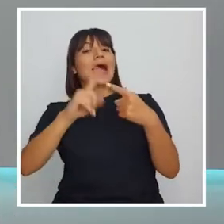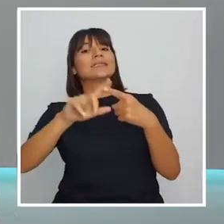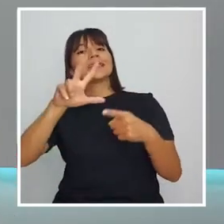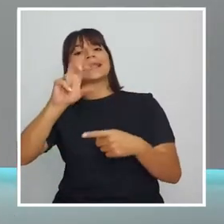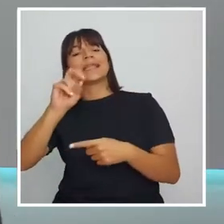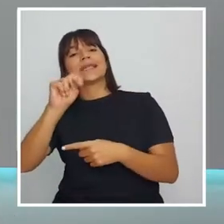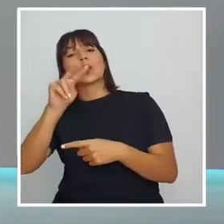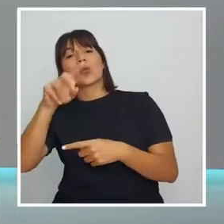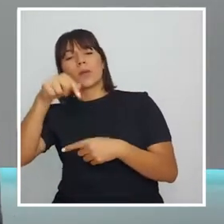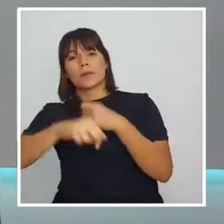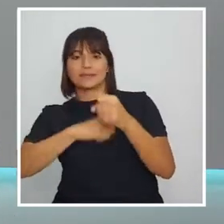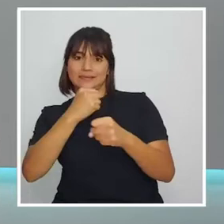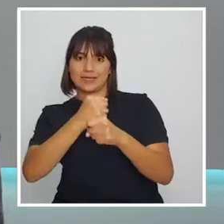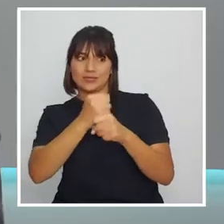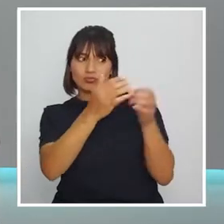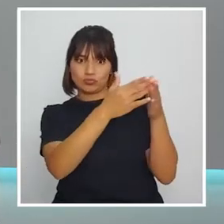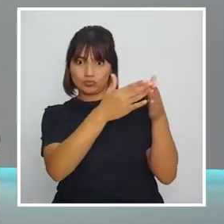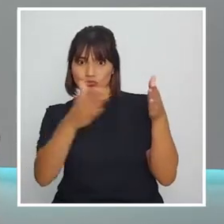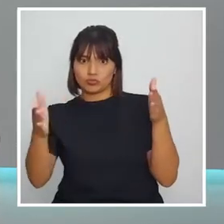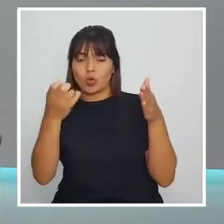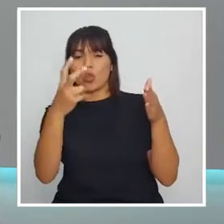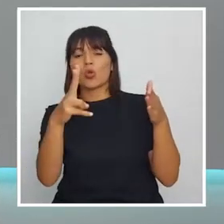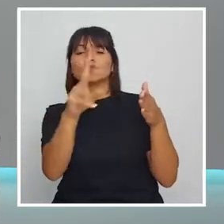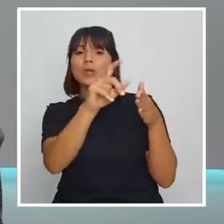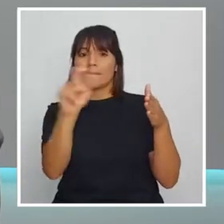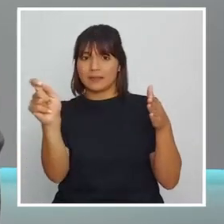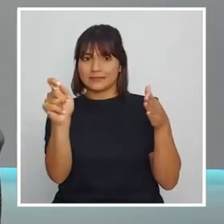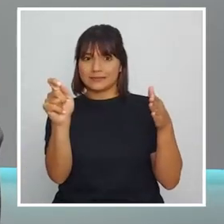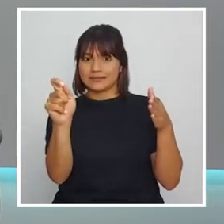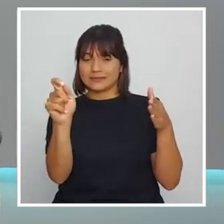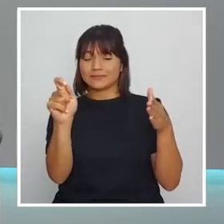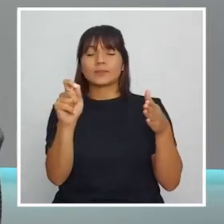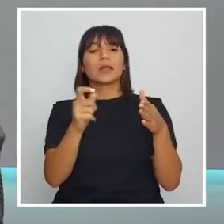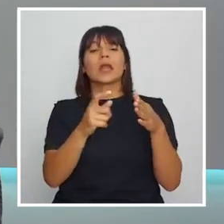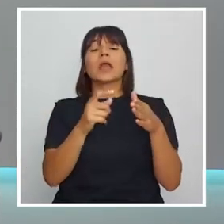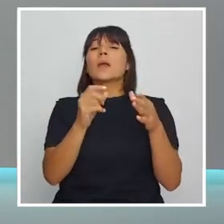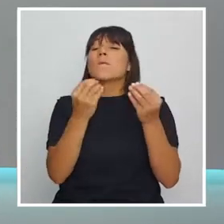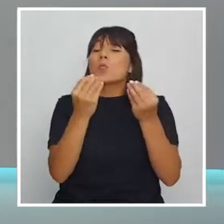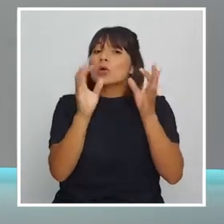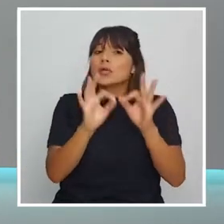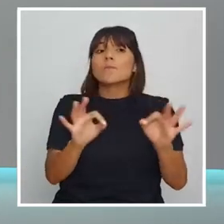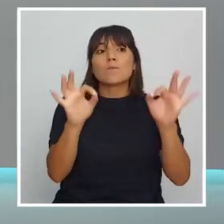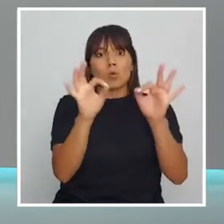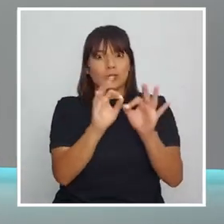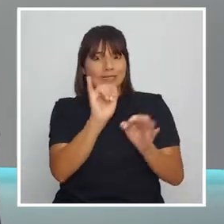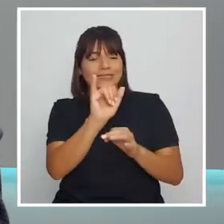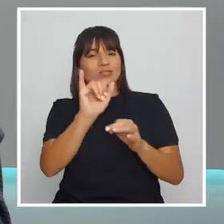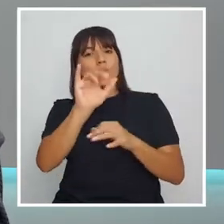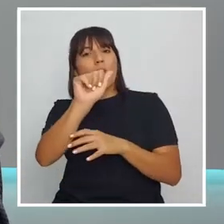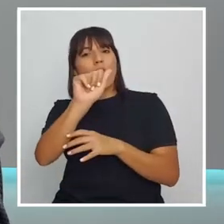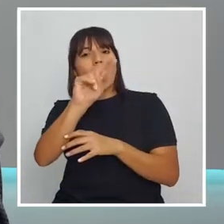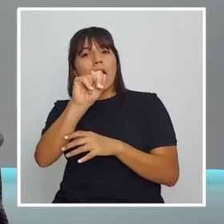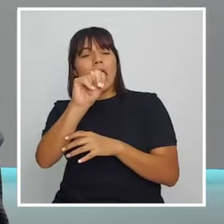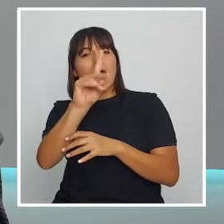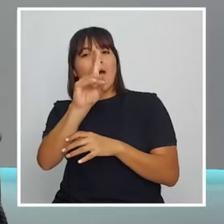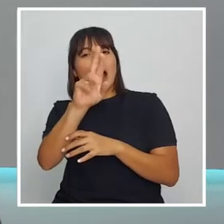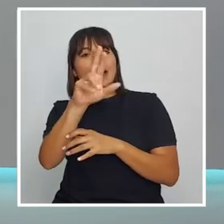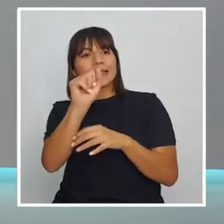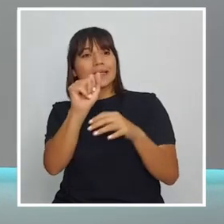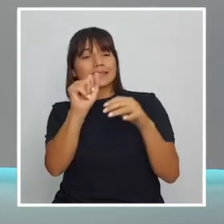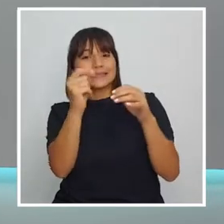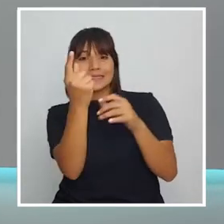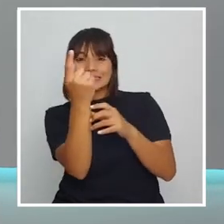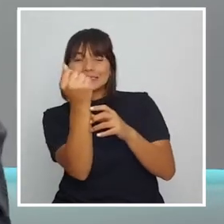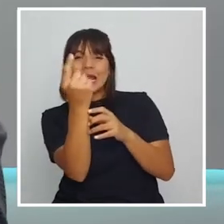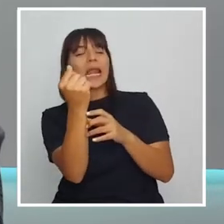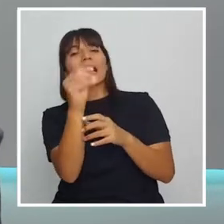periodo de 12 meses que en la colilla, ahí es importante tomar nota de que es el salario bruto, ¿verdad?